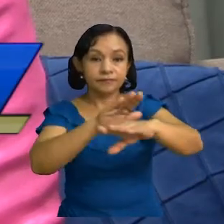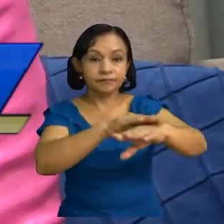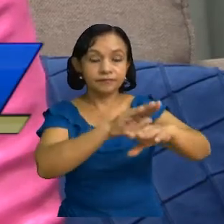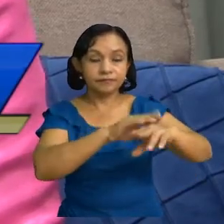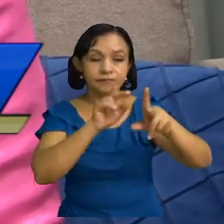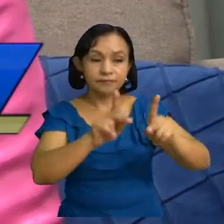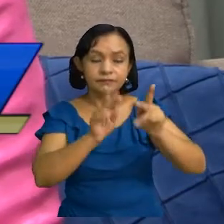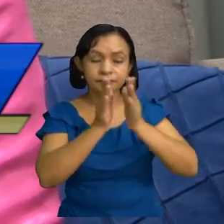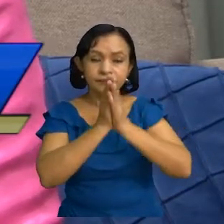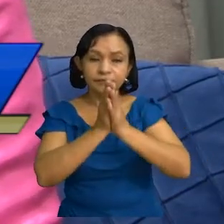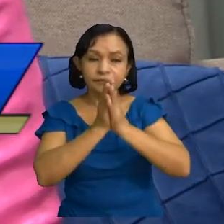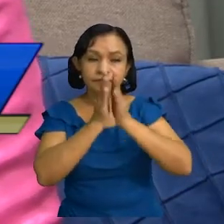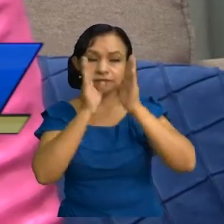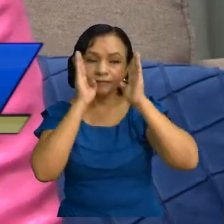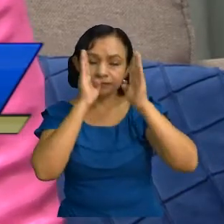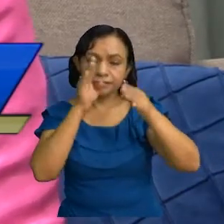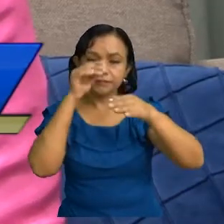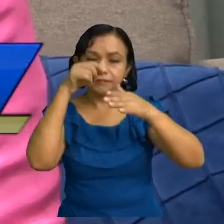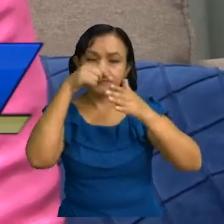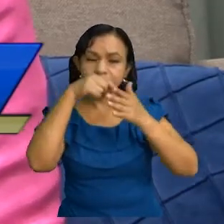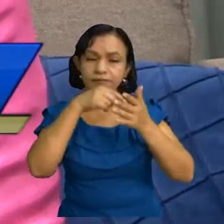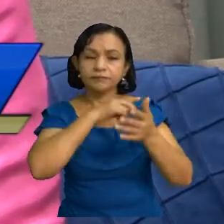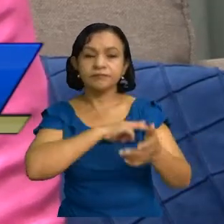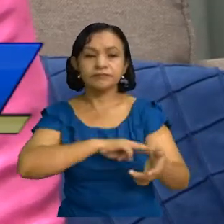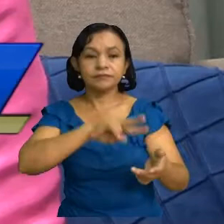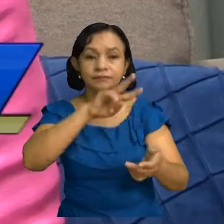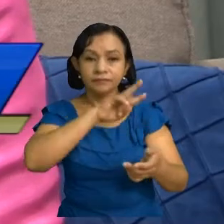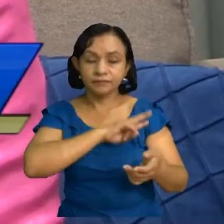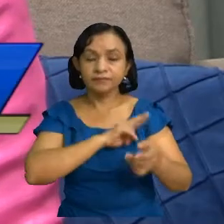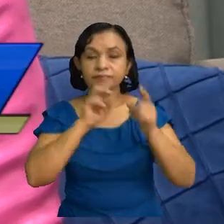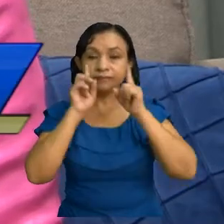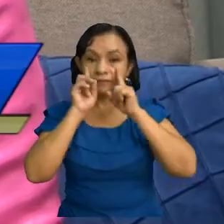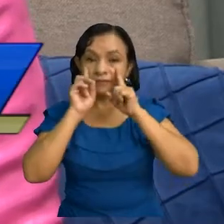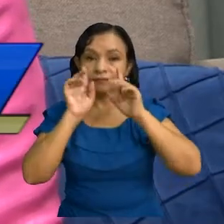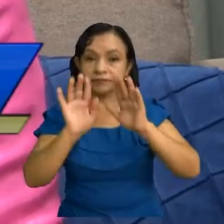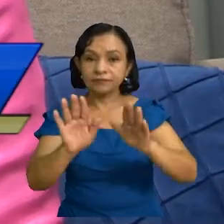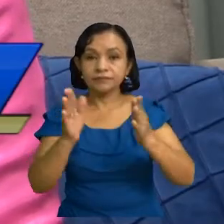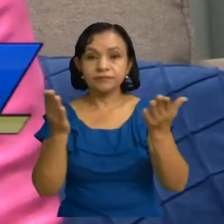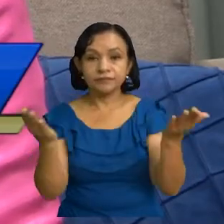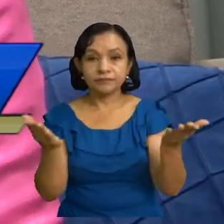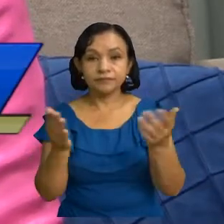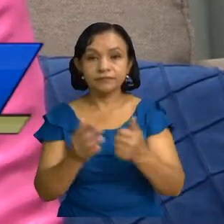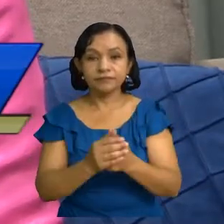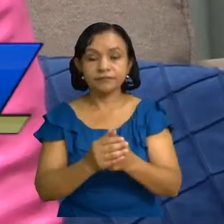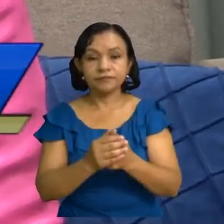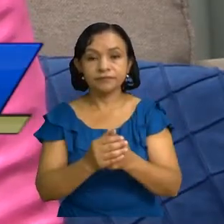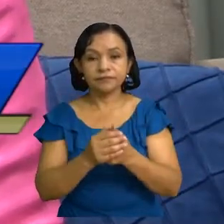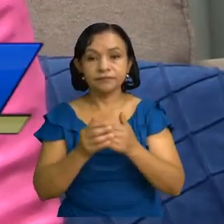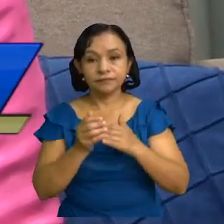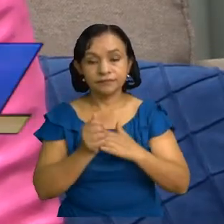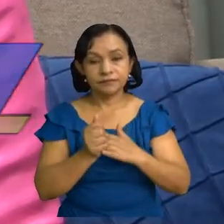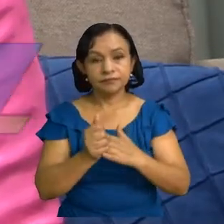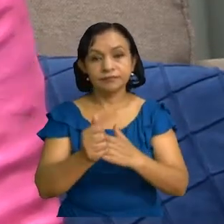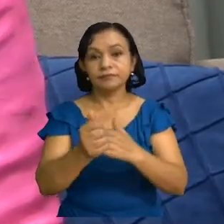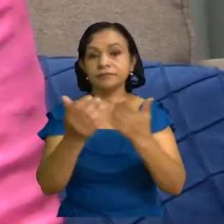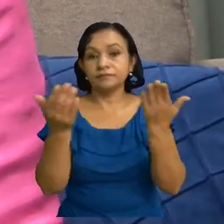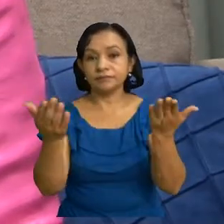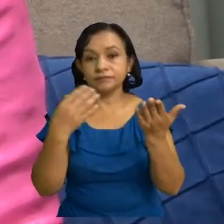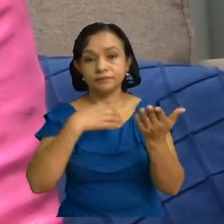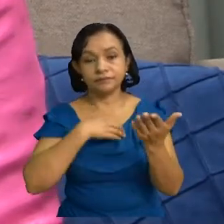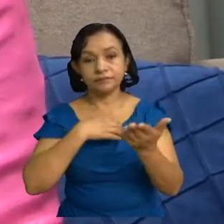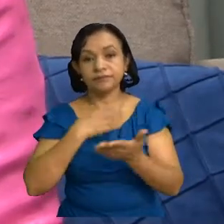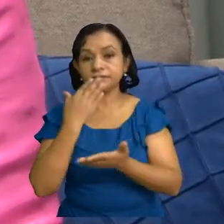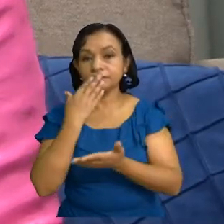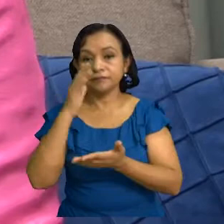a promover más los valores del cuido eso es una línea que nuestro buen